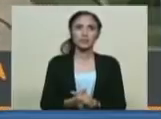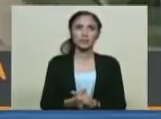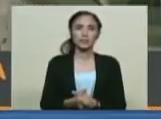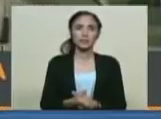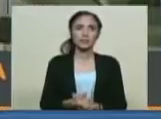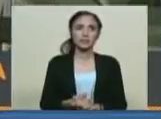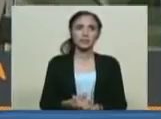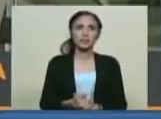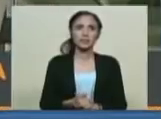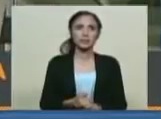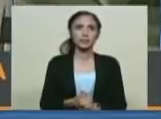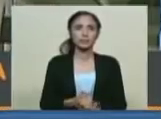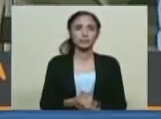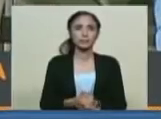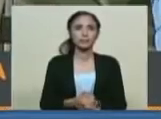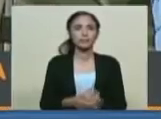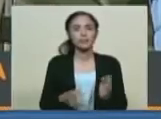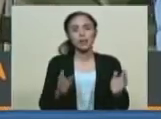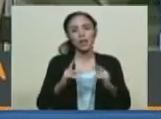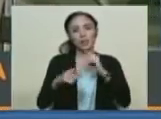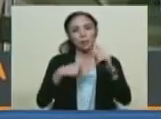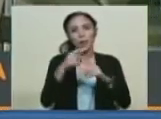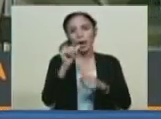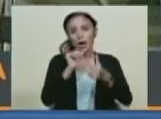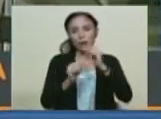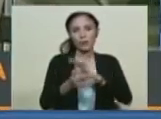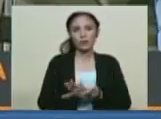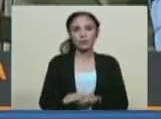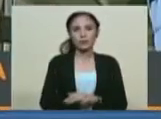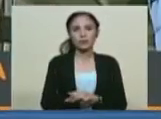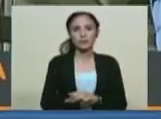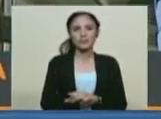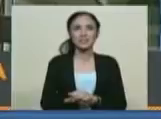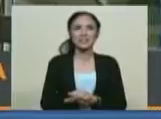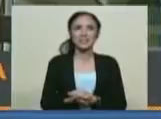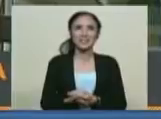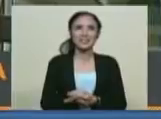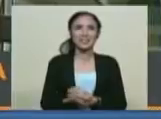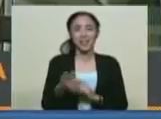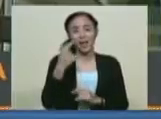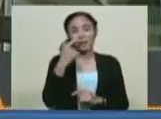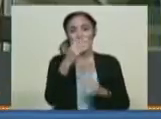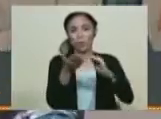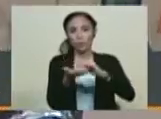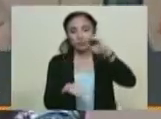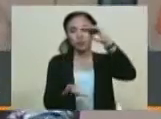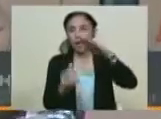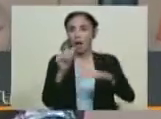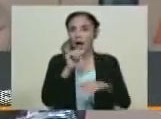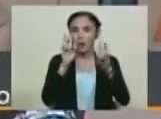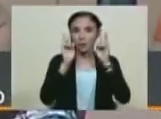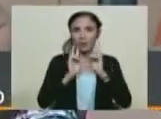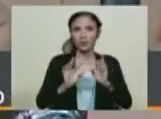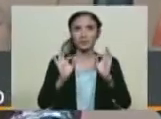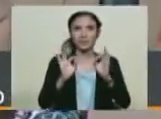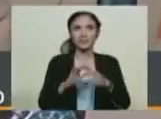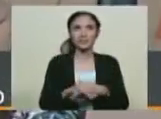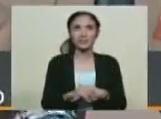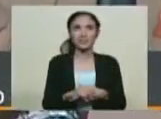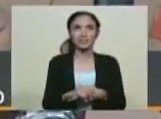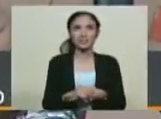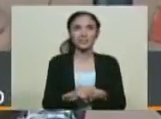potabilizada. Y aquí llega, miren, a la botellita de agua. Le han puesto el nombre de Agua